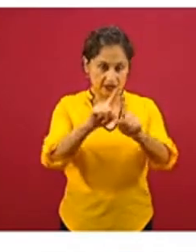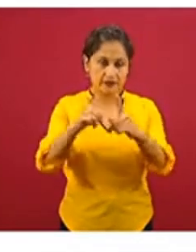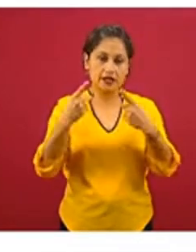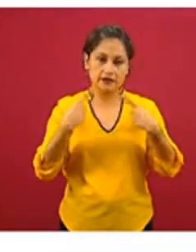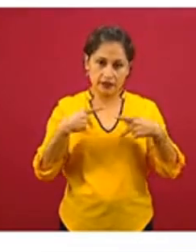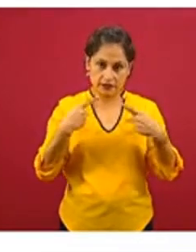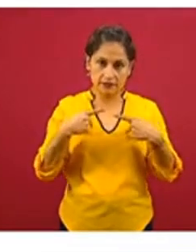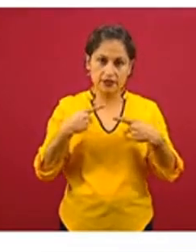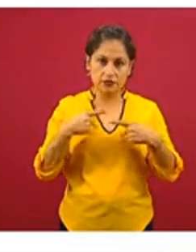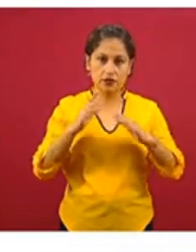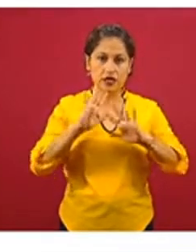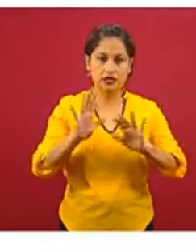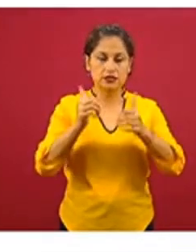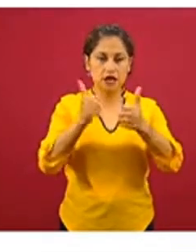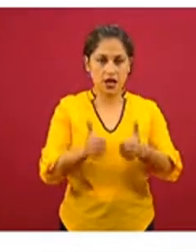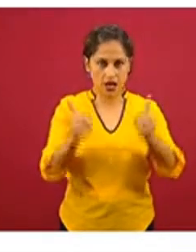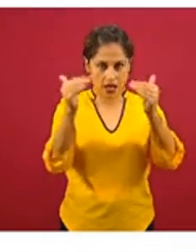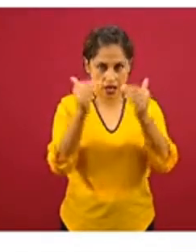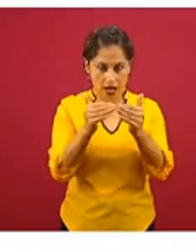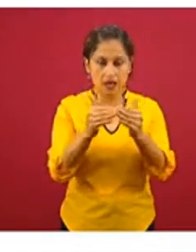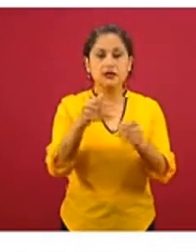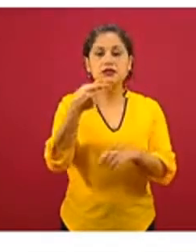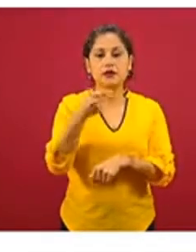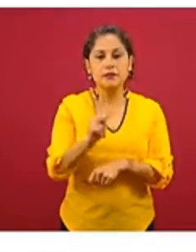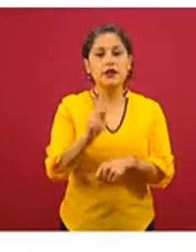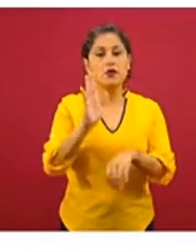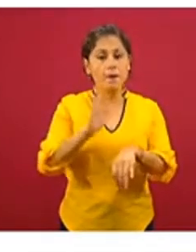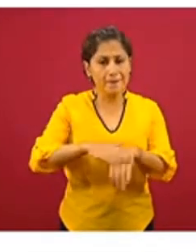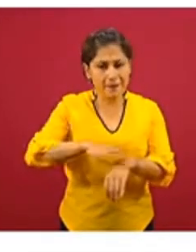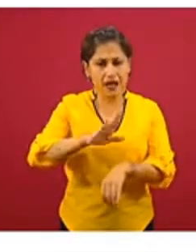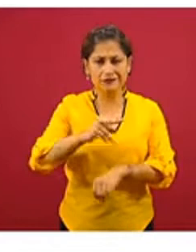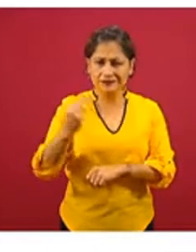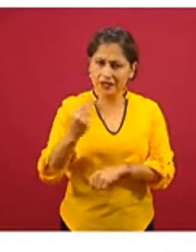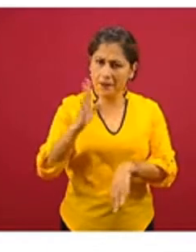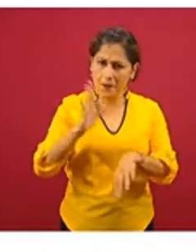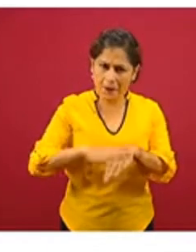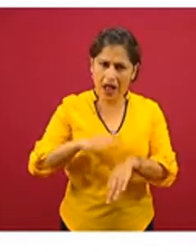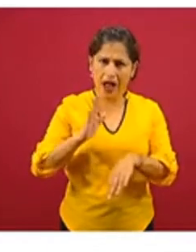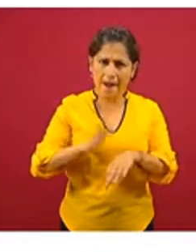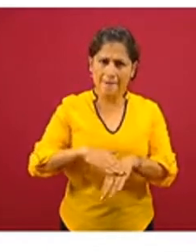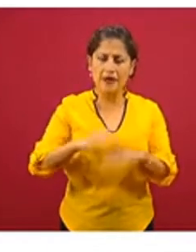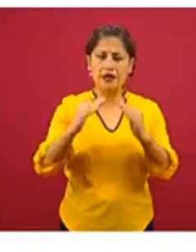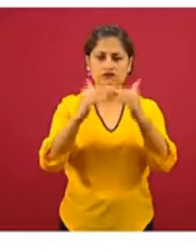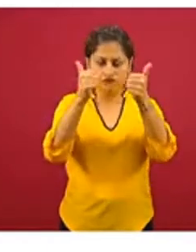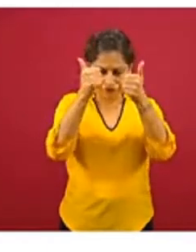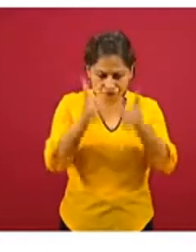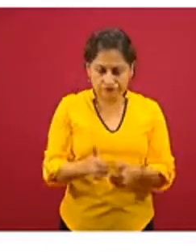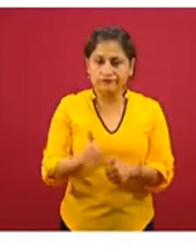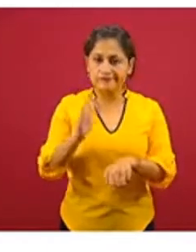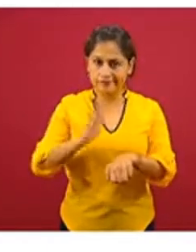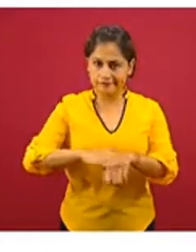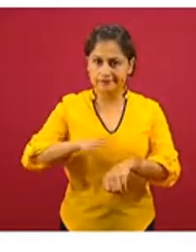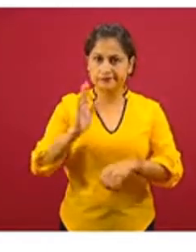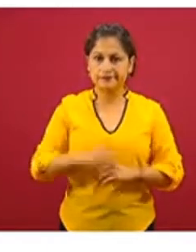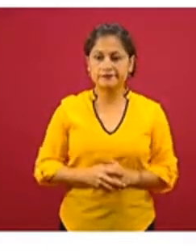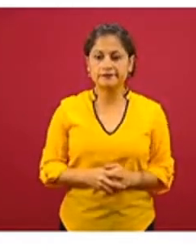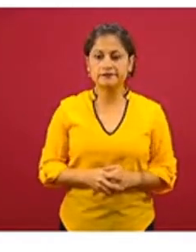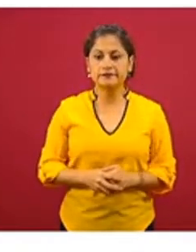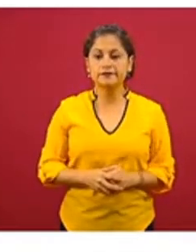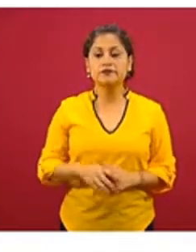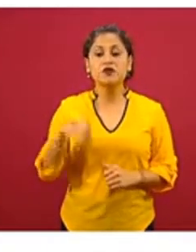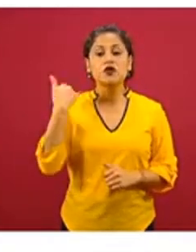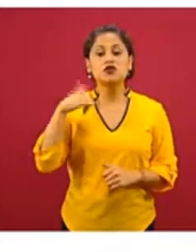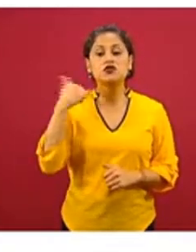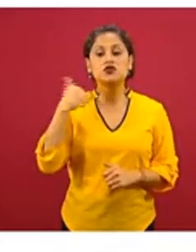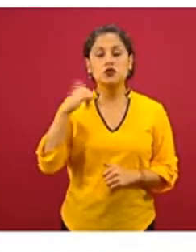de moverse, que se han quedado en casa, pero los invitamos a disminuir un poco más la movilidad. El estado de Yucatán,